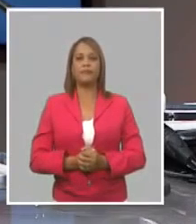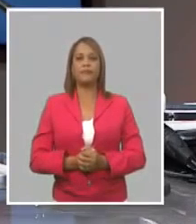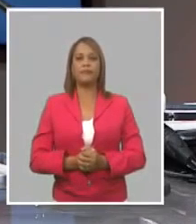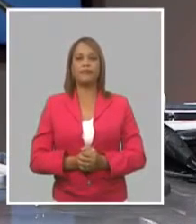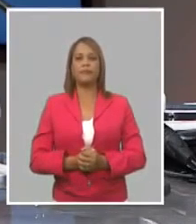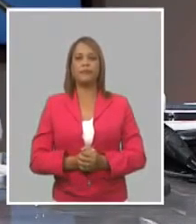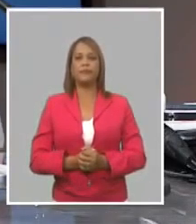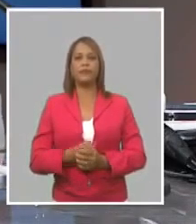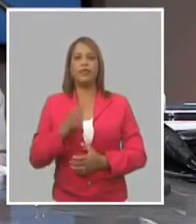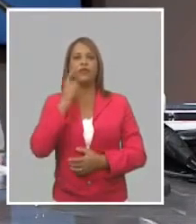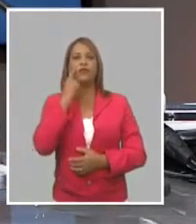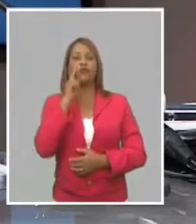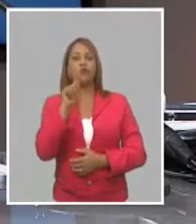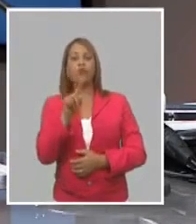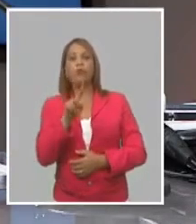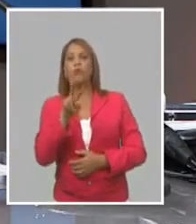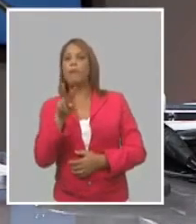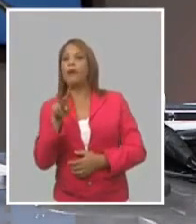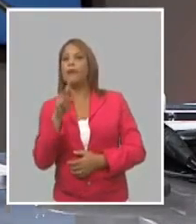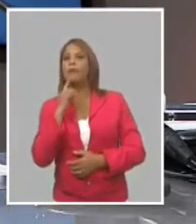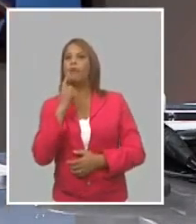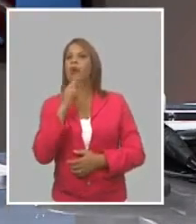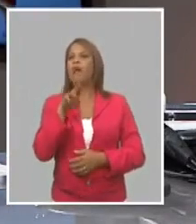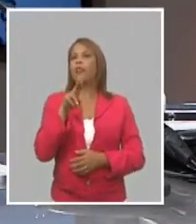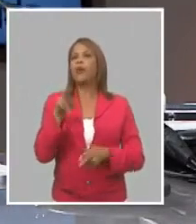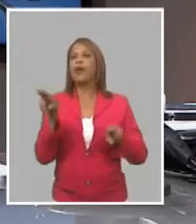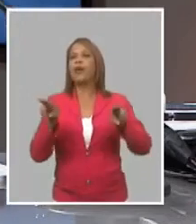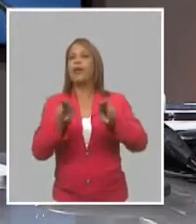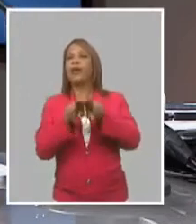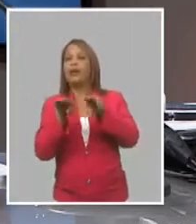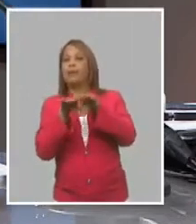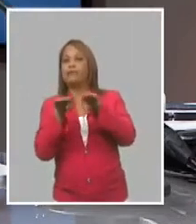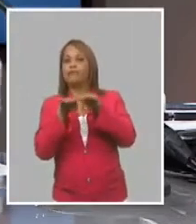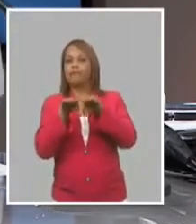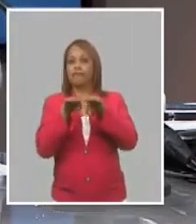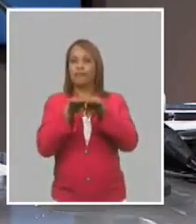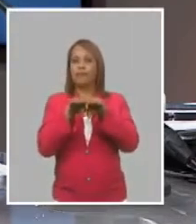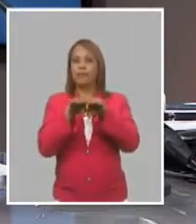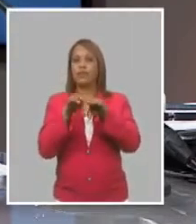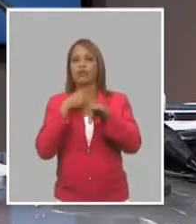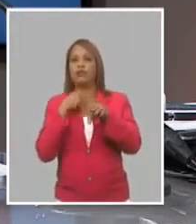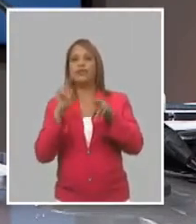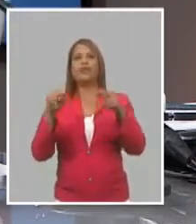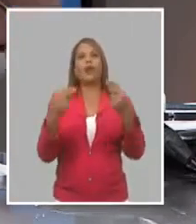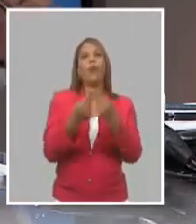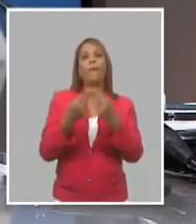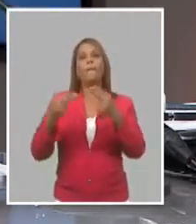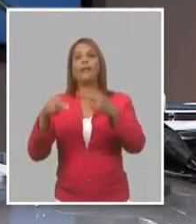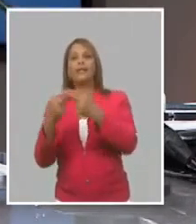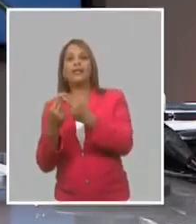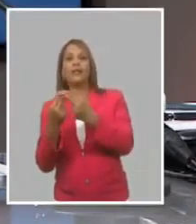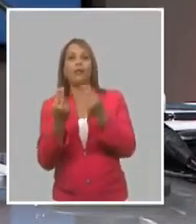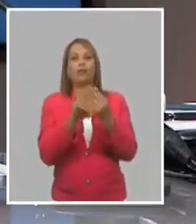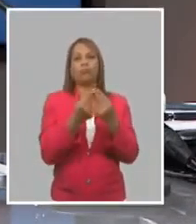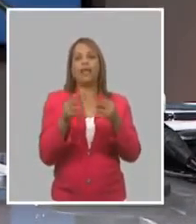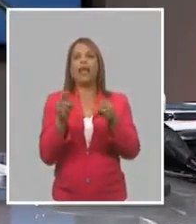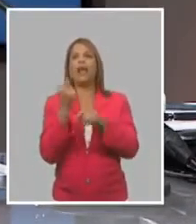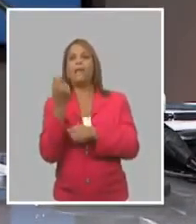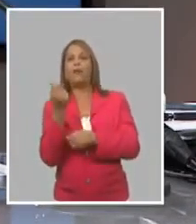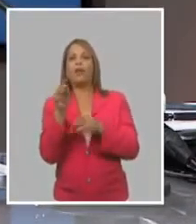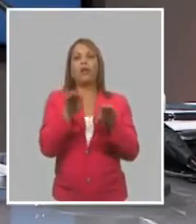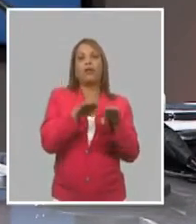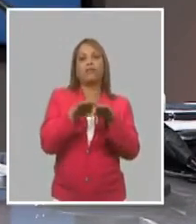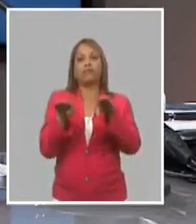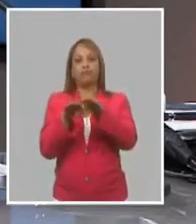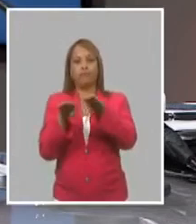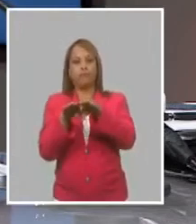que usted evalúa su moneda buscando competitividad. Yo quiero ser competitivo, después me voy a referir eso con un